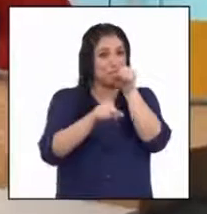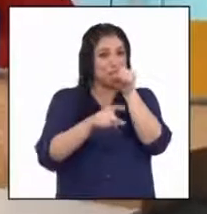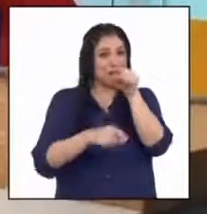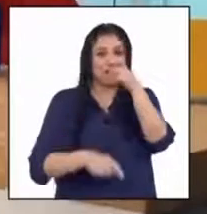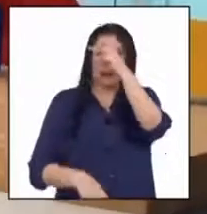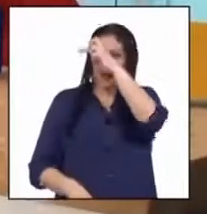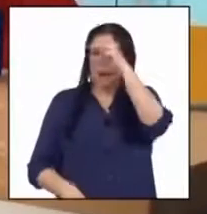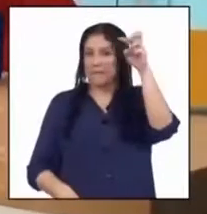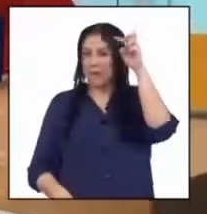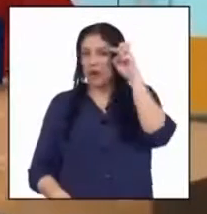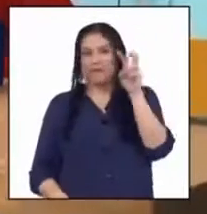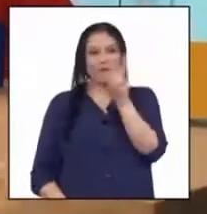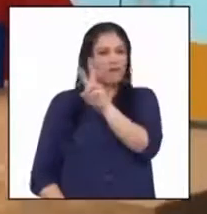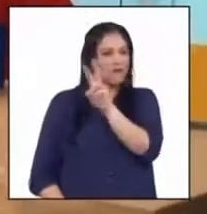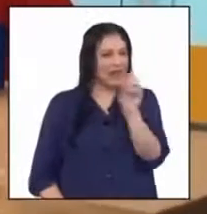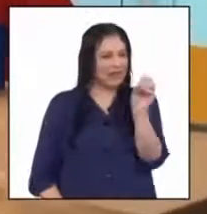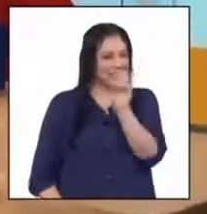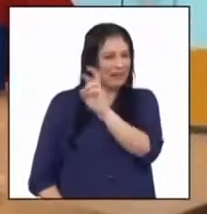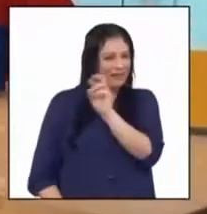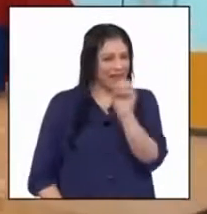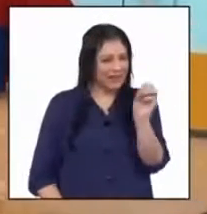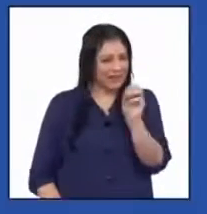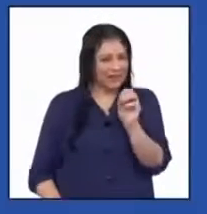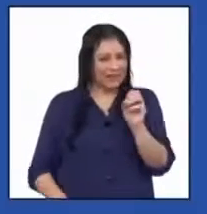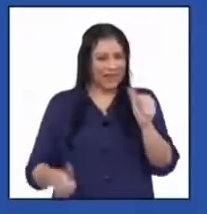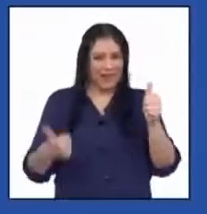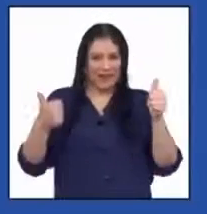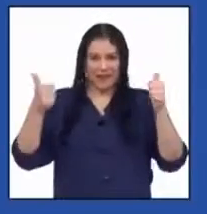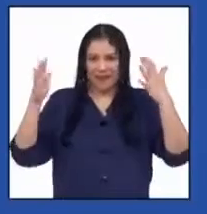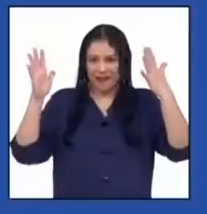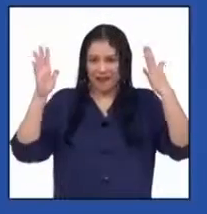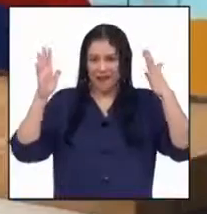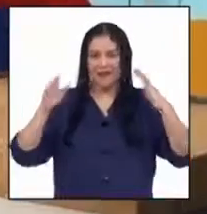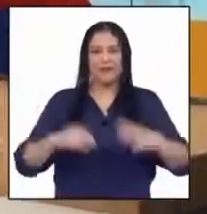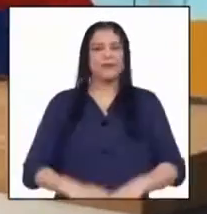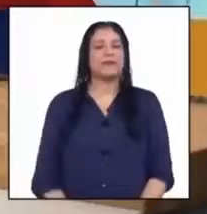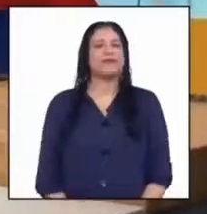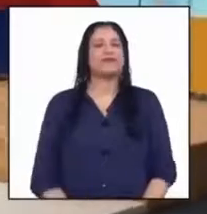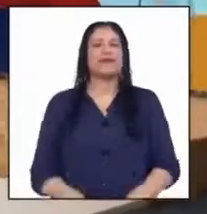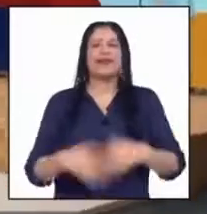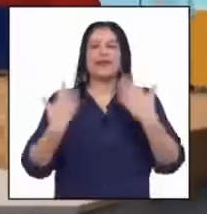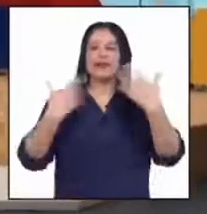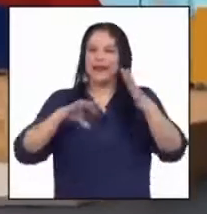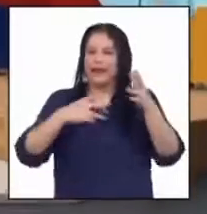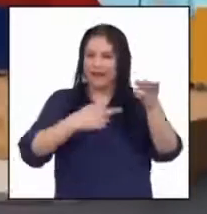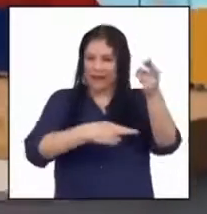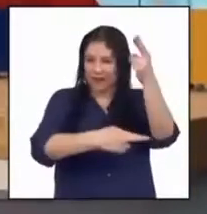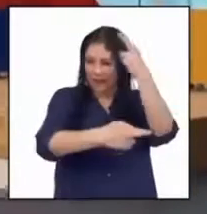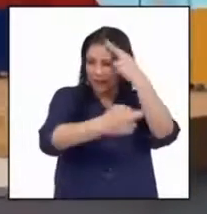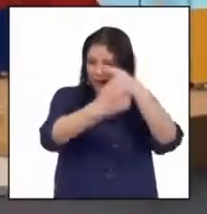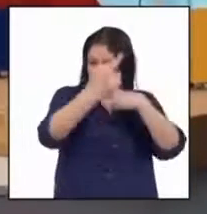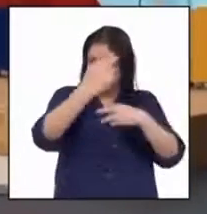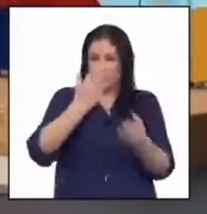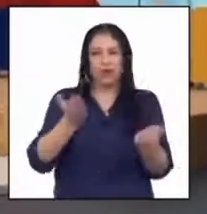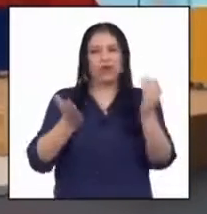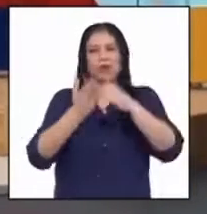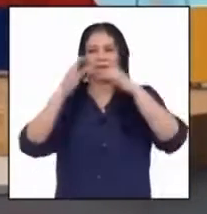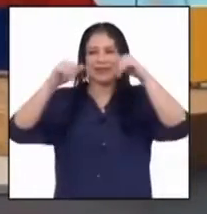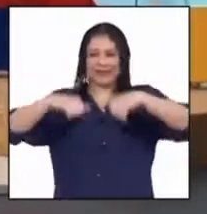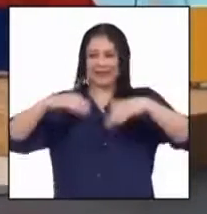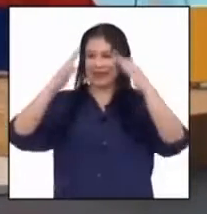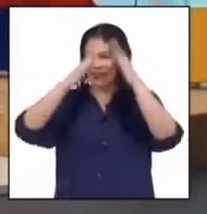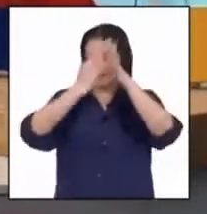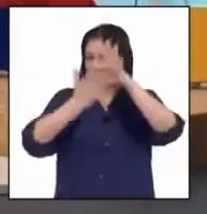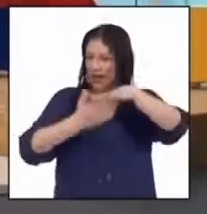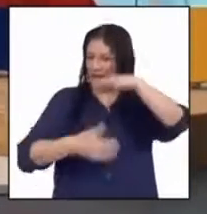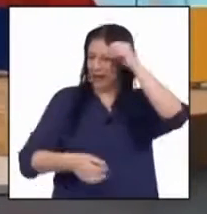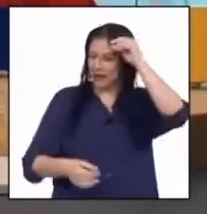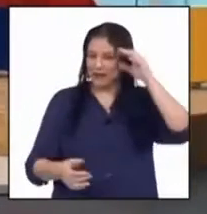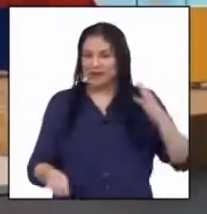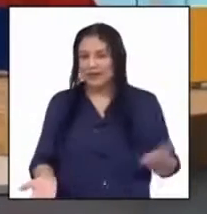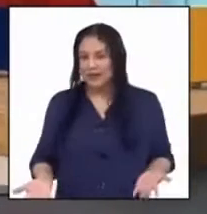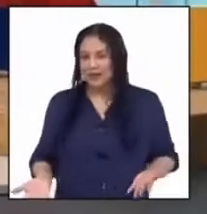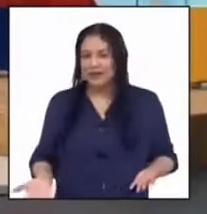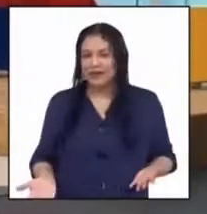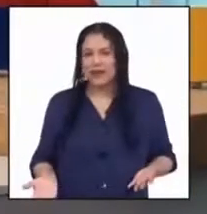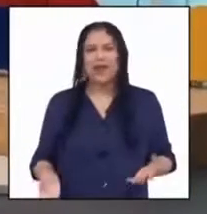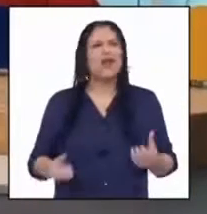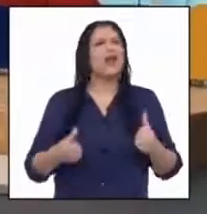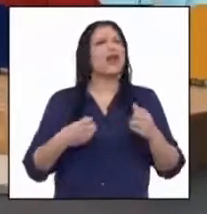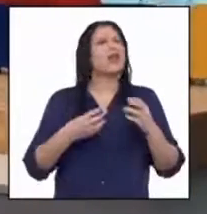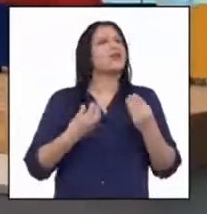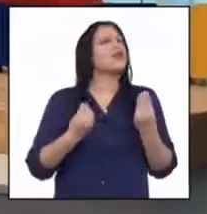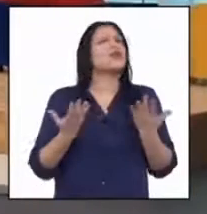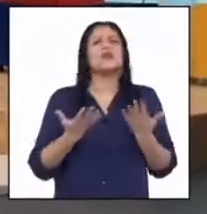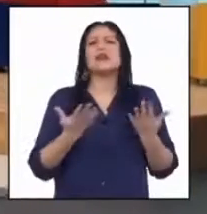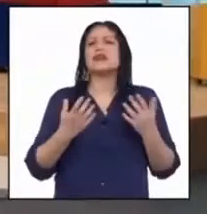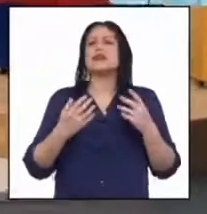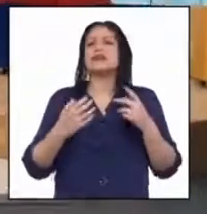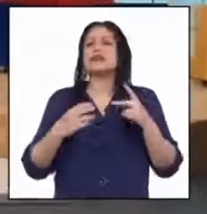querida Promo 2020. Ya estamos de vuelta aquí en Aprendo en Casa. ¿En qué nos habíamos